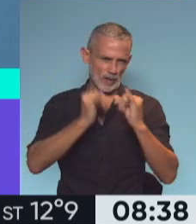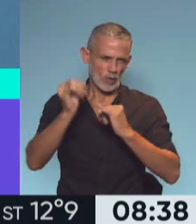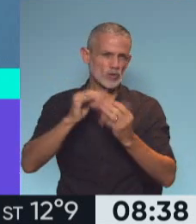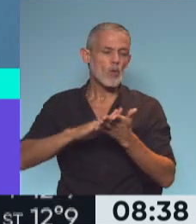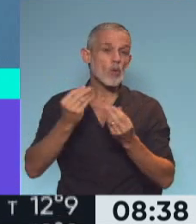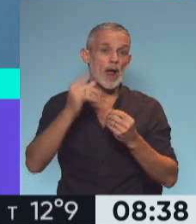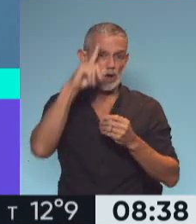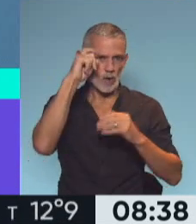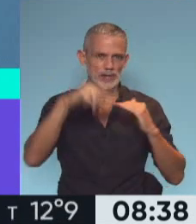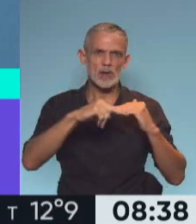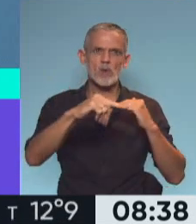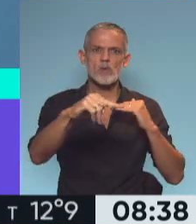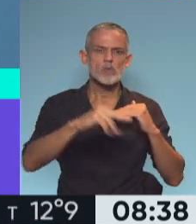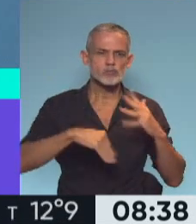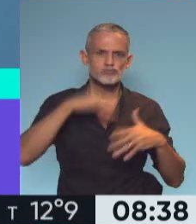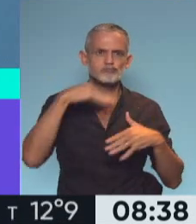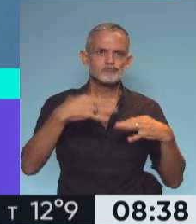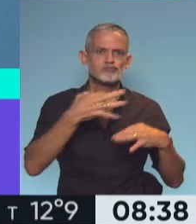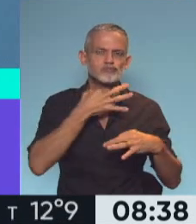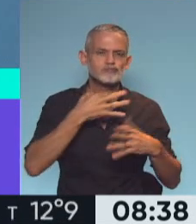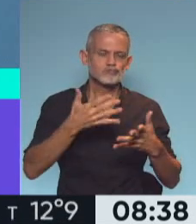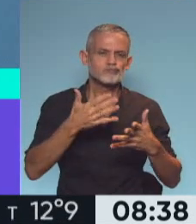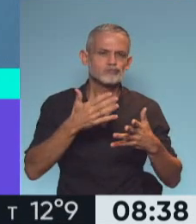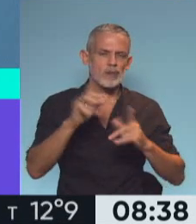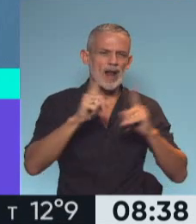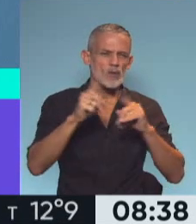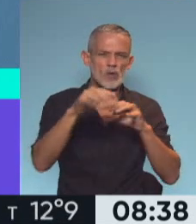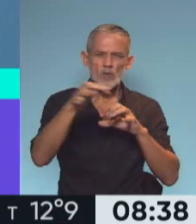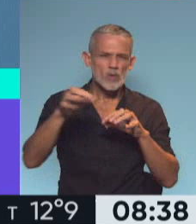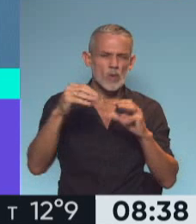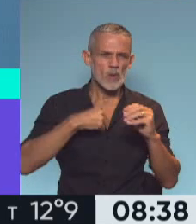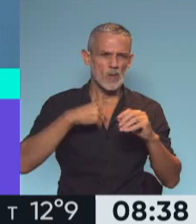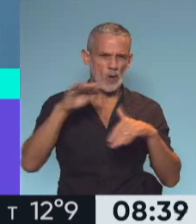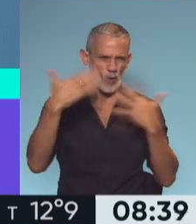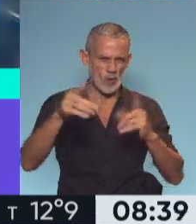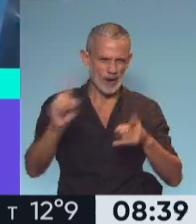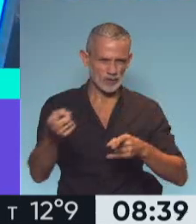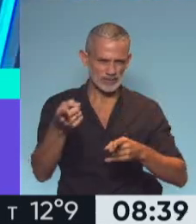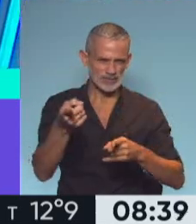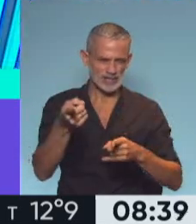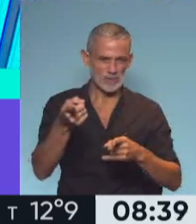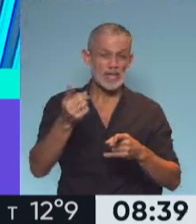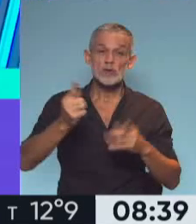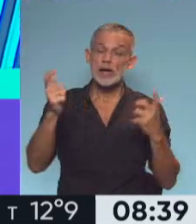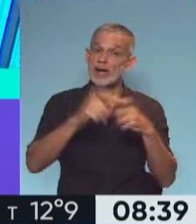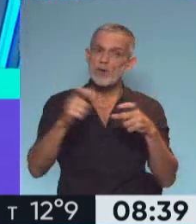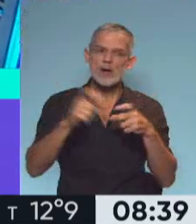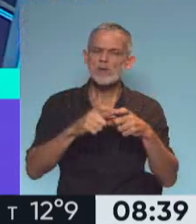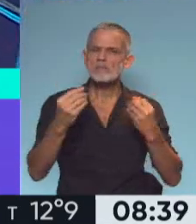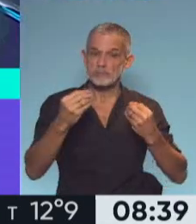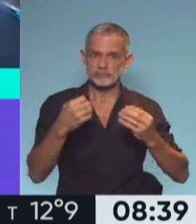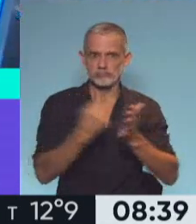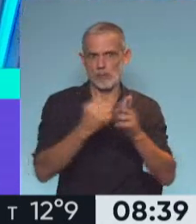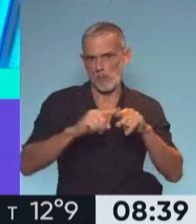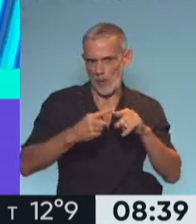la ocupación de camas, en particular en la ciudad de Buenos Aires, en algunos distritos del conurbano. Pero también es cierto que estas reuniones tienen impacto